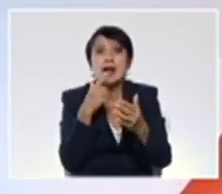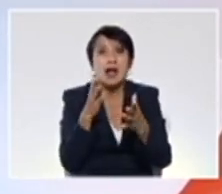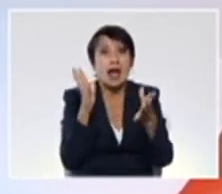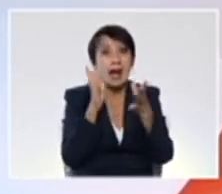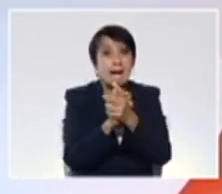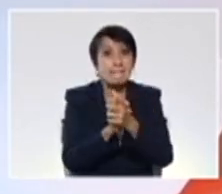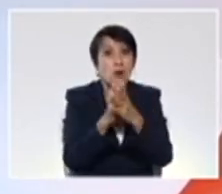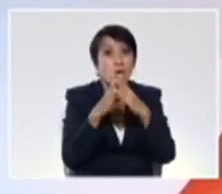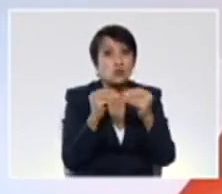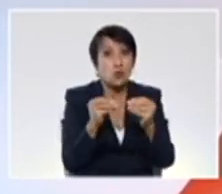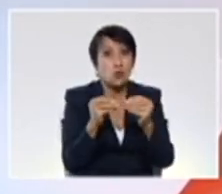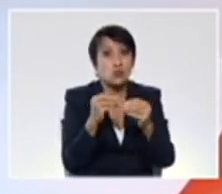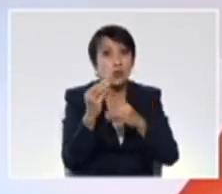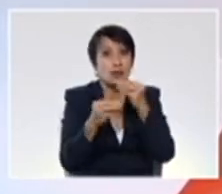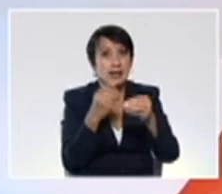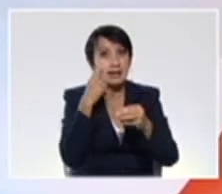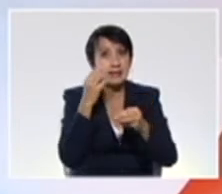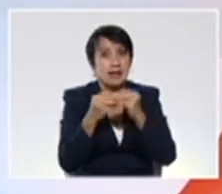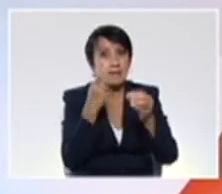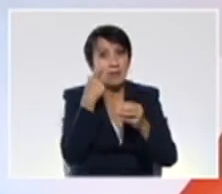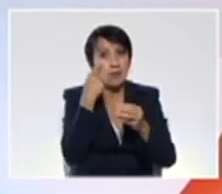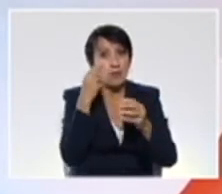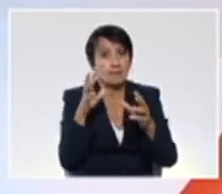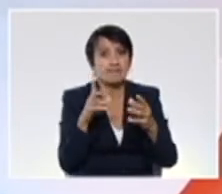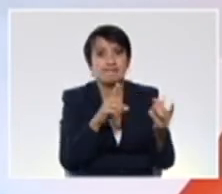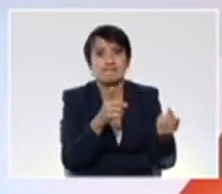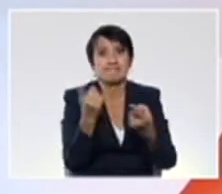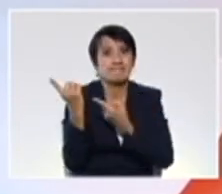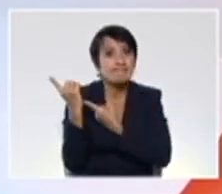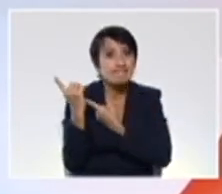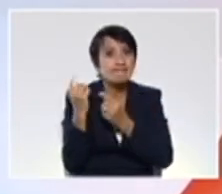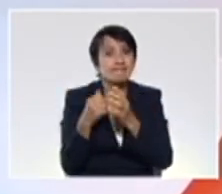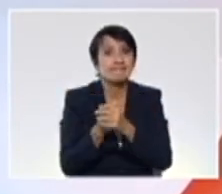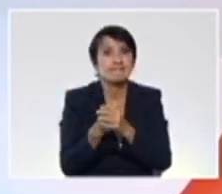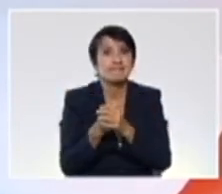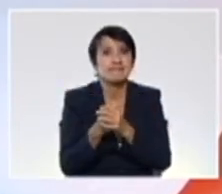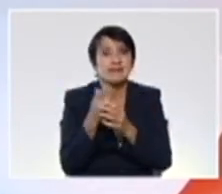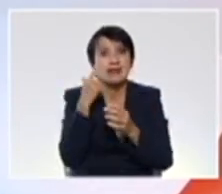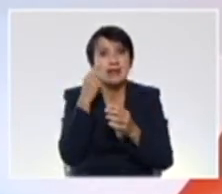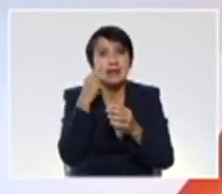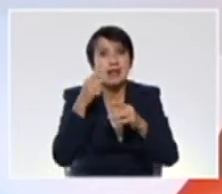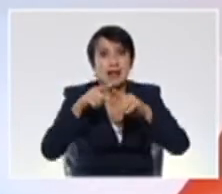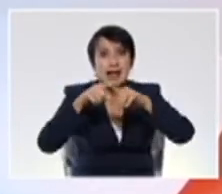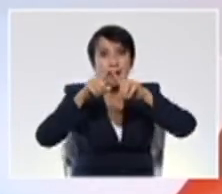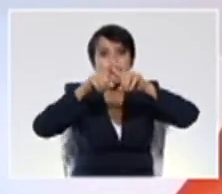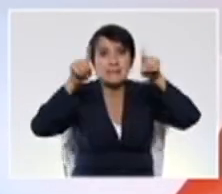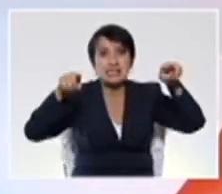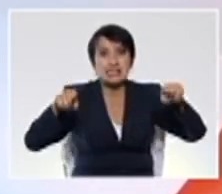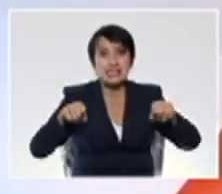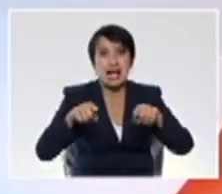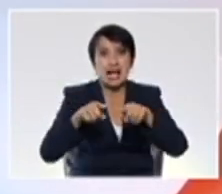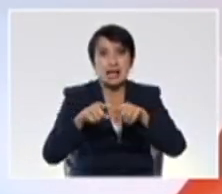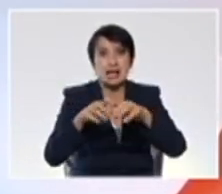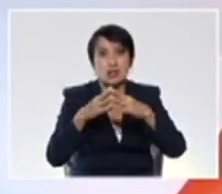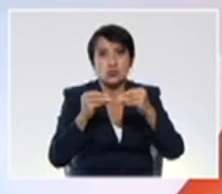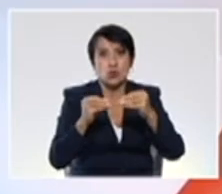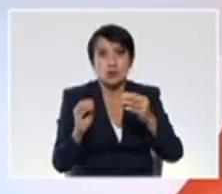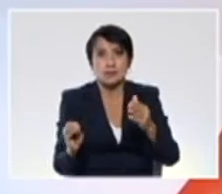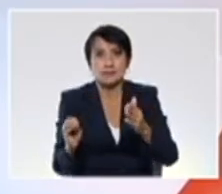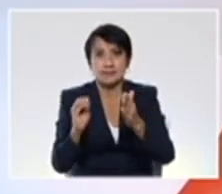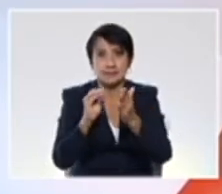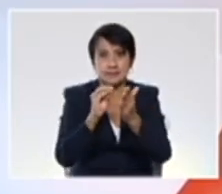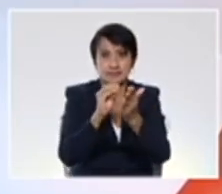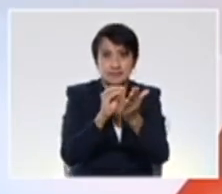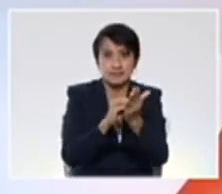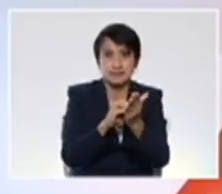compañero de la grúa que lo hiciera para que ustedes puedan verlo. Fíjense, yo voy entonces, tomando aquí la pizarra acrílica, yo voy aquí a colocar el